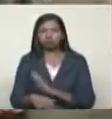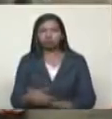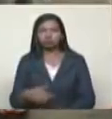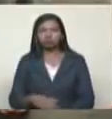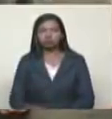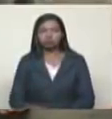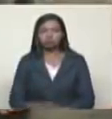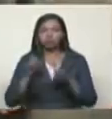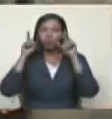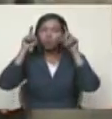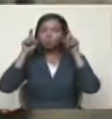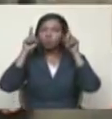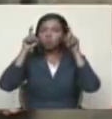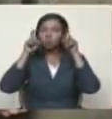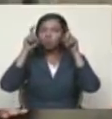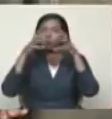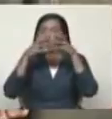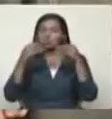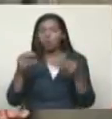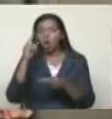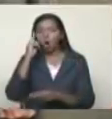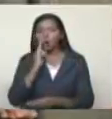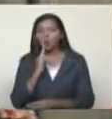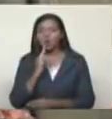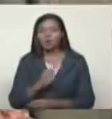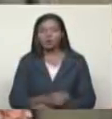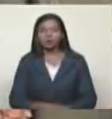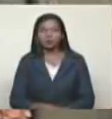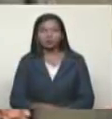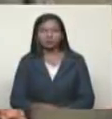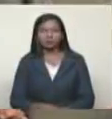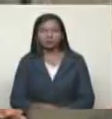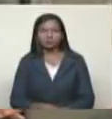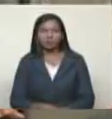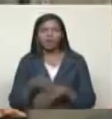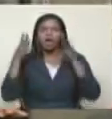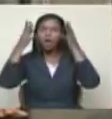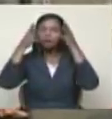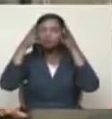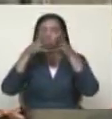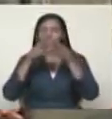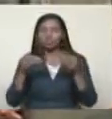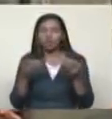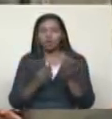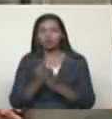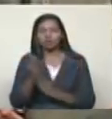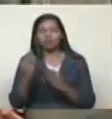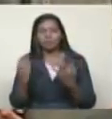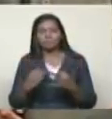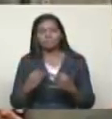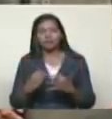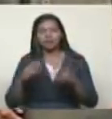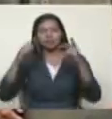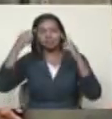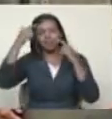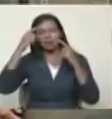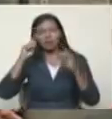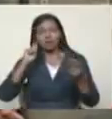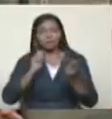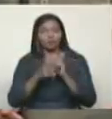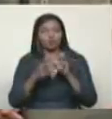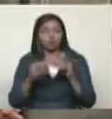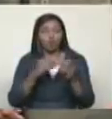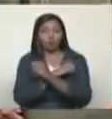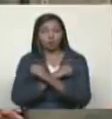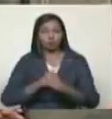las enseñanzas del libertador Simón Bolívar, las enseñanzas de nuestro comandante supremo Hugo Chávez, que transformó la Fuerza